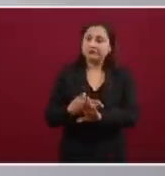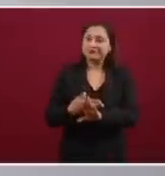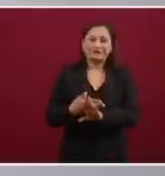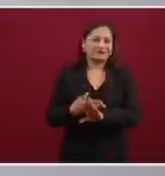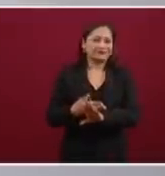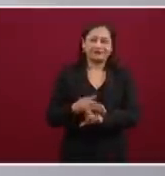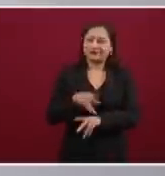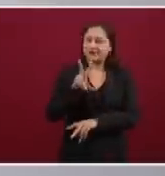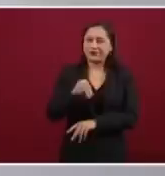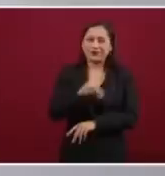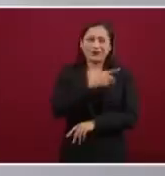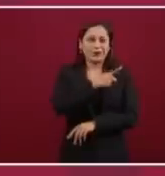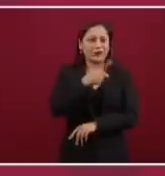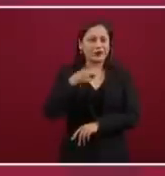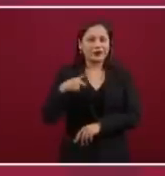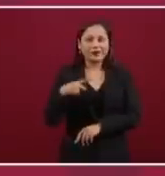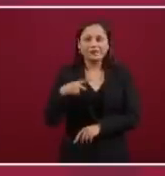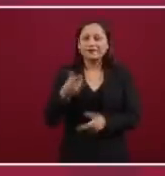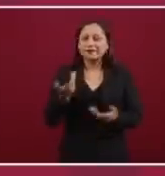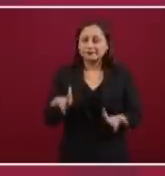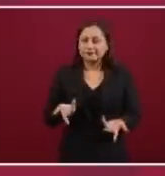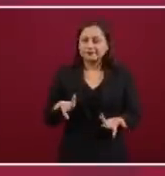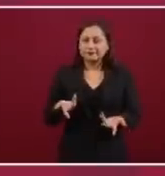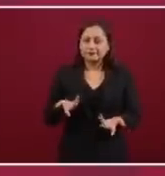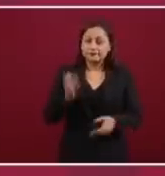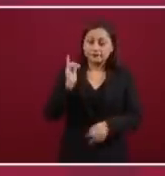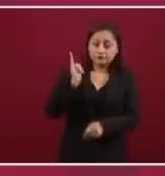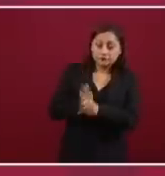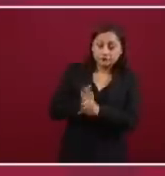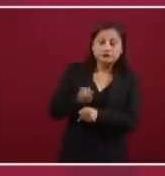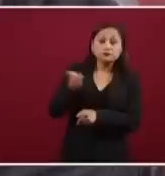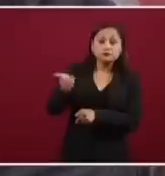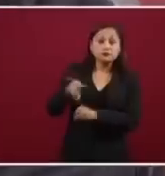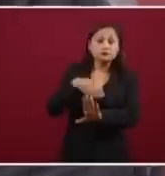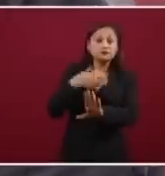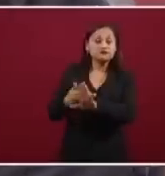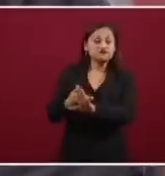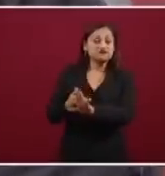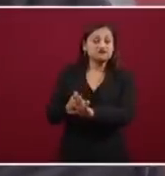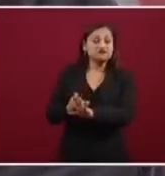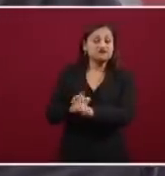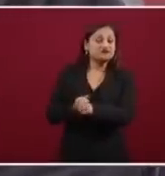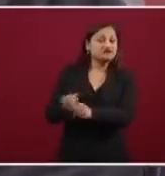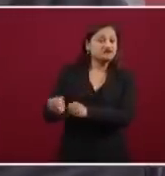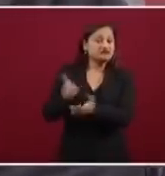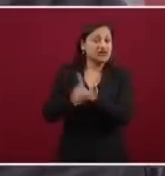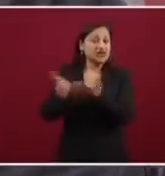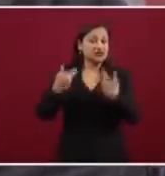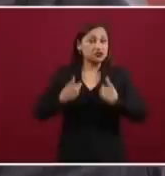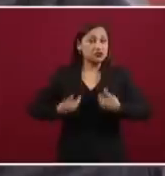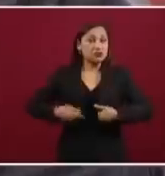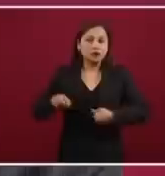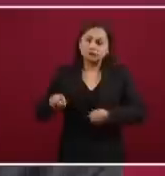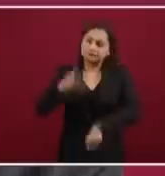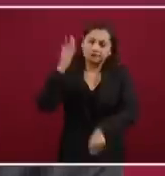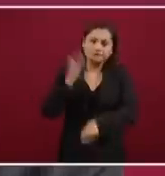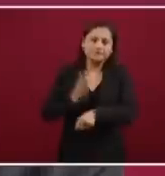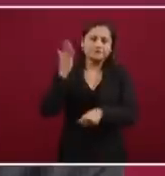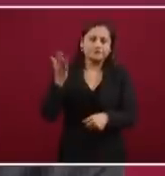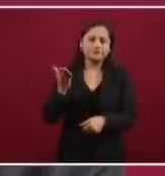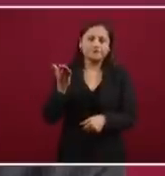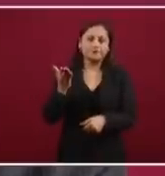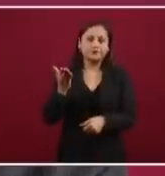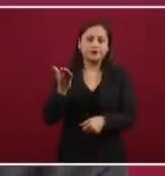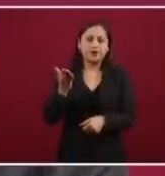y castigar al que viola derechos humanos y acabar con la violación de los derechos